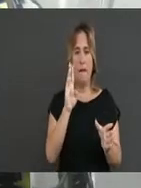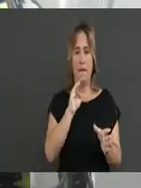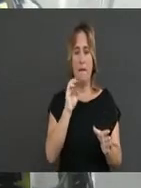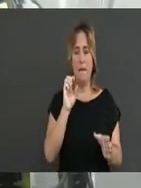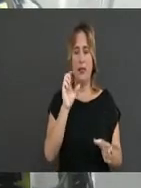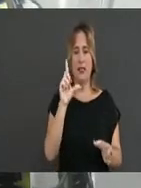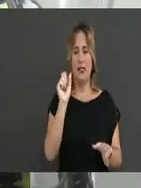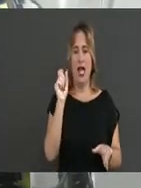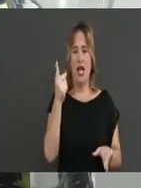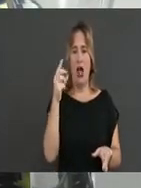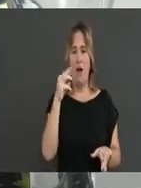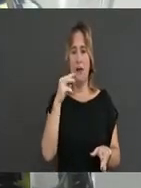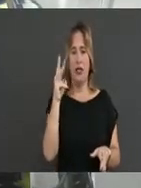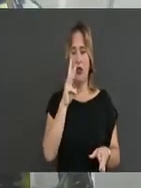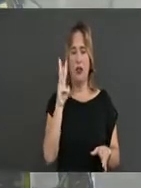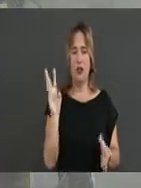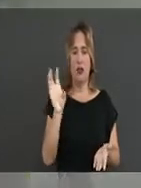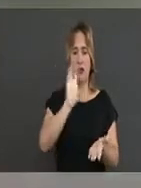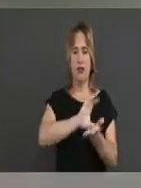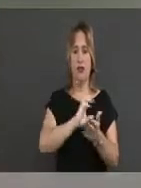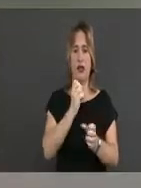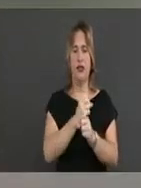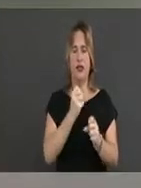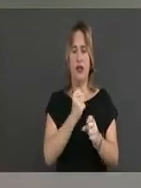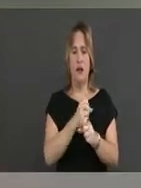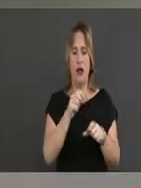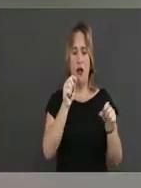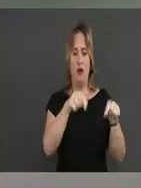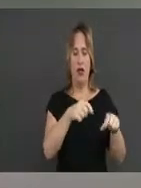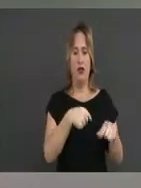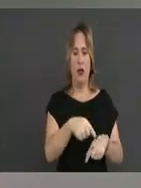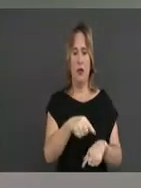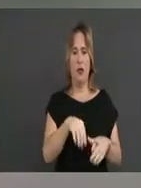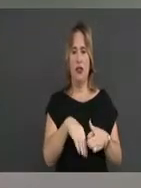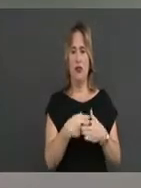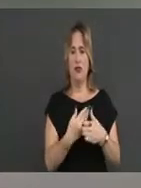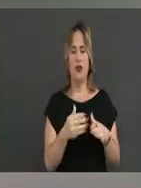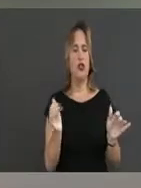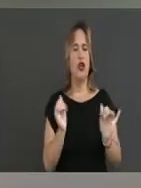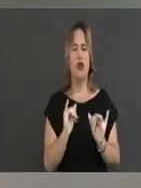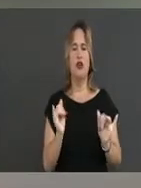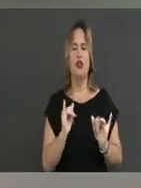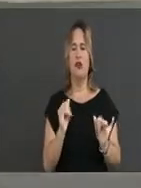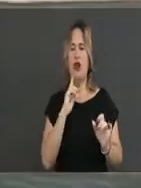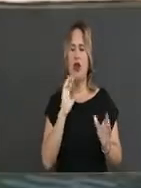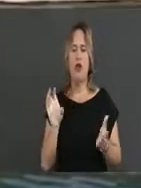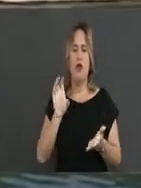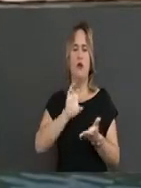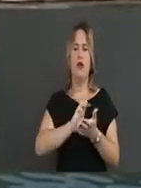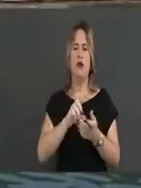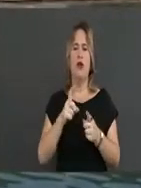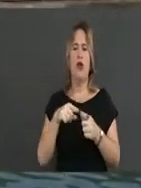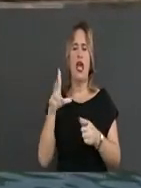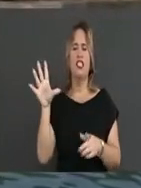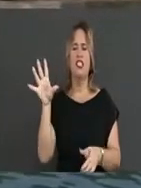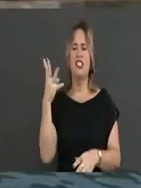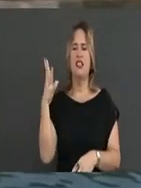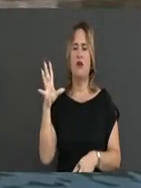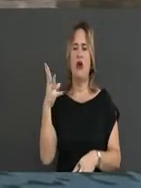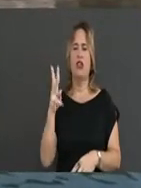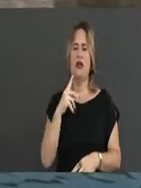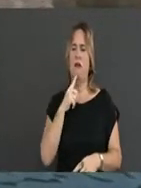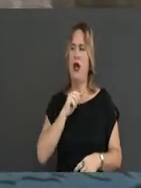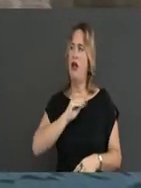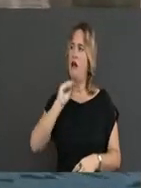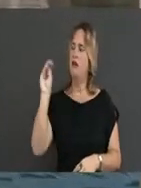3, se trabaja ya para poner en funcionamiento en estos próximos días, y de igual manera los que fueron ubicados en el poblado de Siboney para